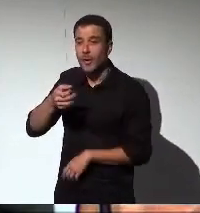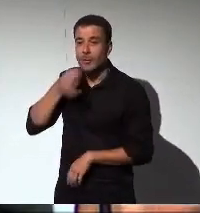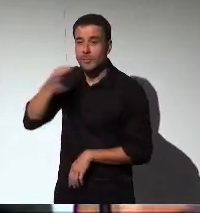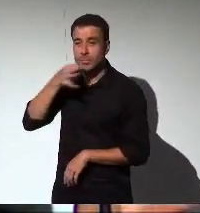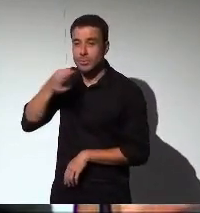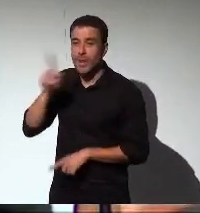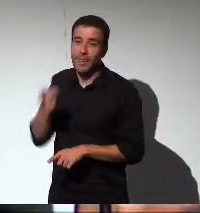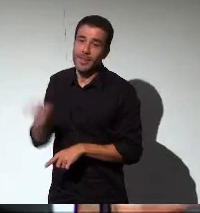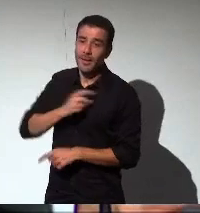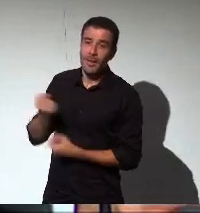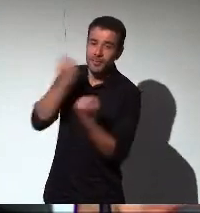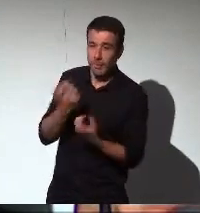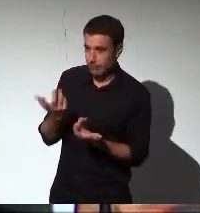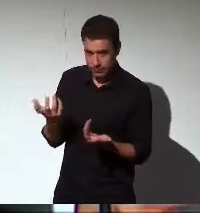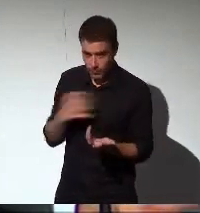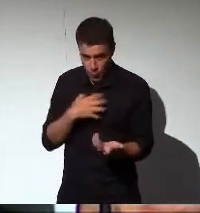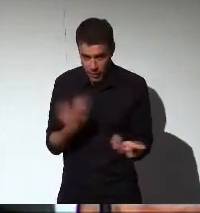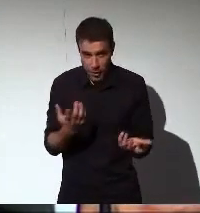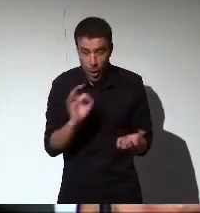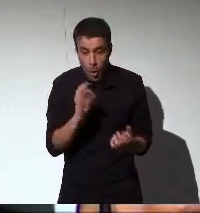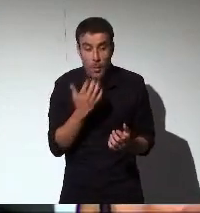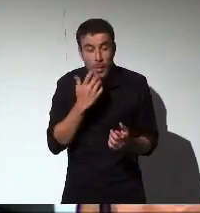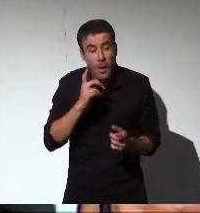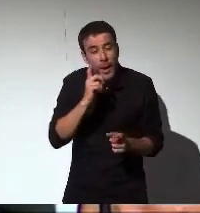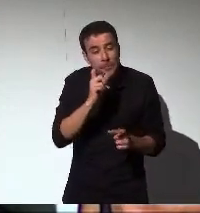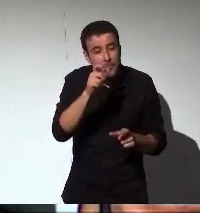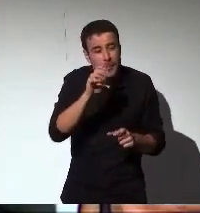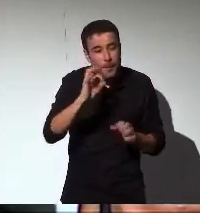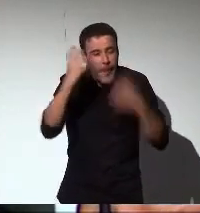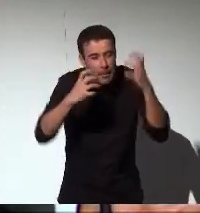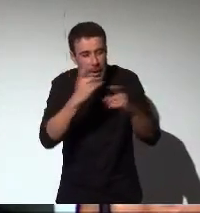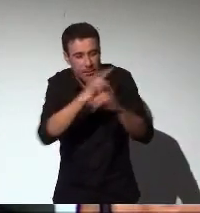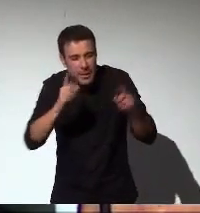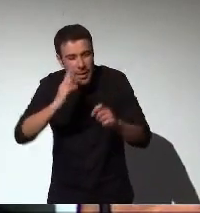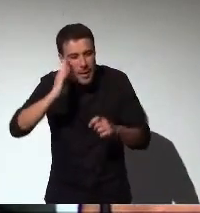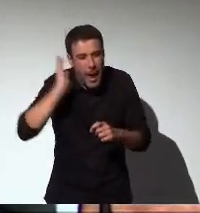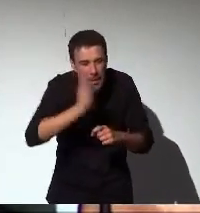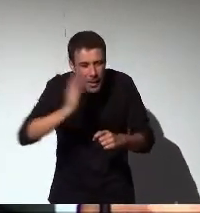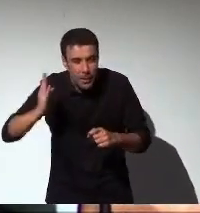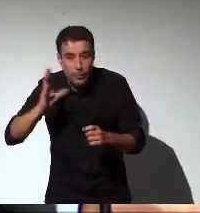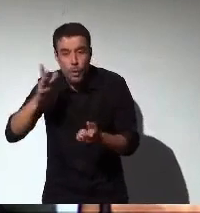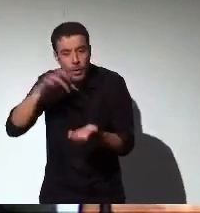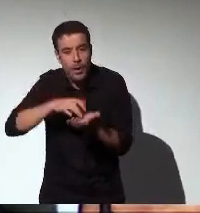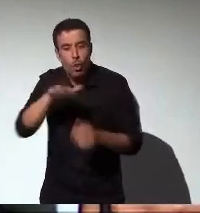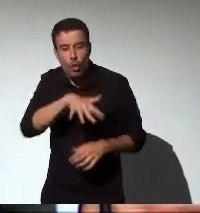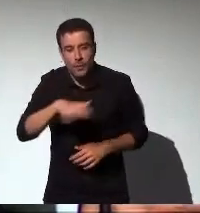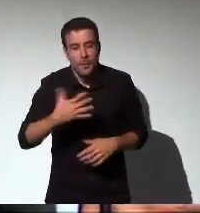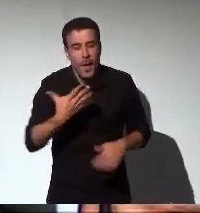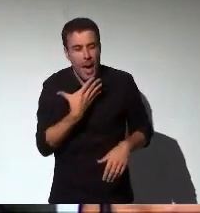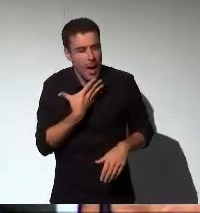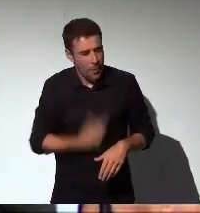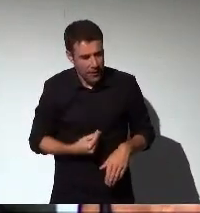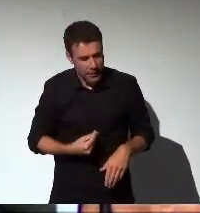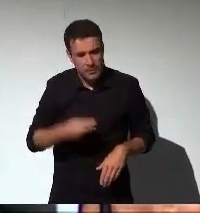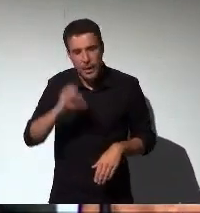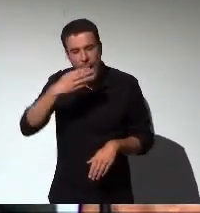declaraciones. O las especies que estaban amenazadas en Abades por un proyecto donde se pedía cambiar un